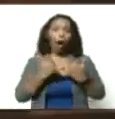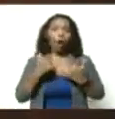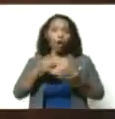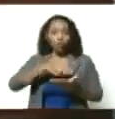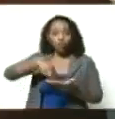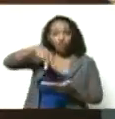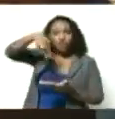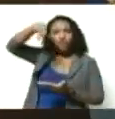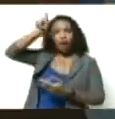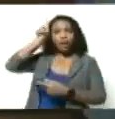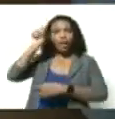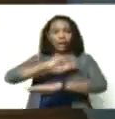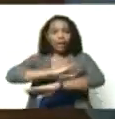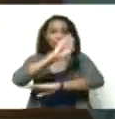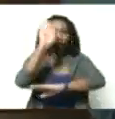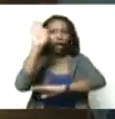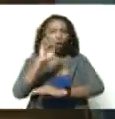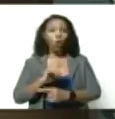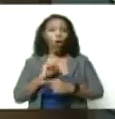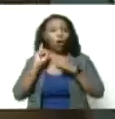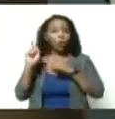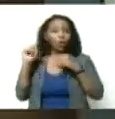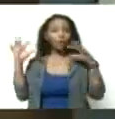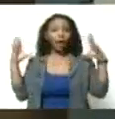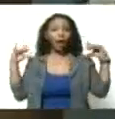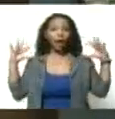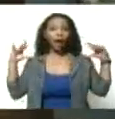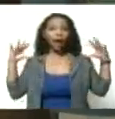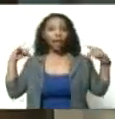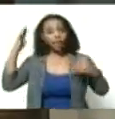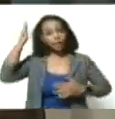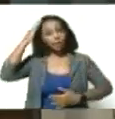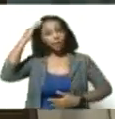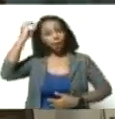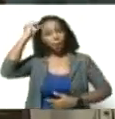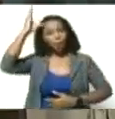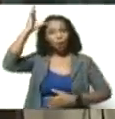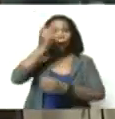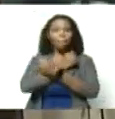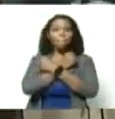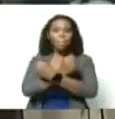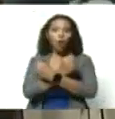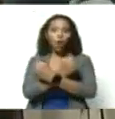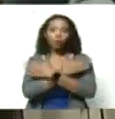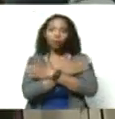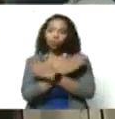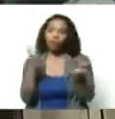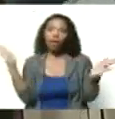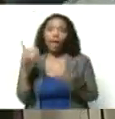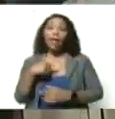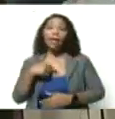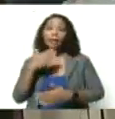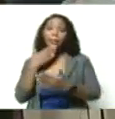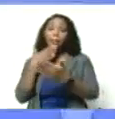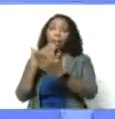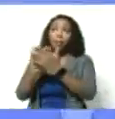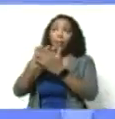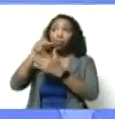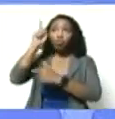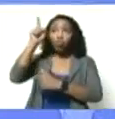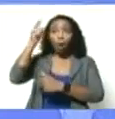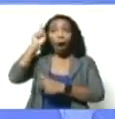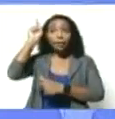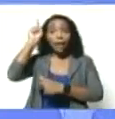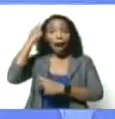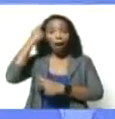cielo, con esas alas de sabiduría, de amor, de entrega, y te pedimos que desde allá te acuerdas de nosotros.